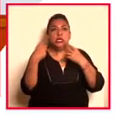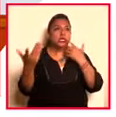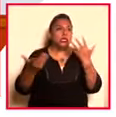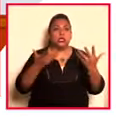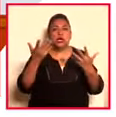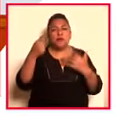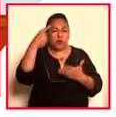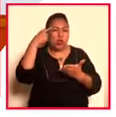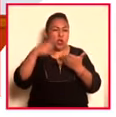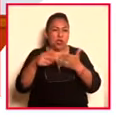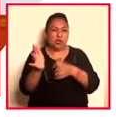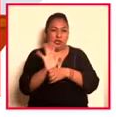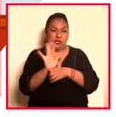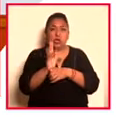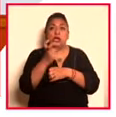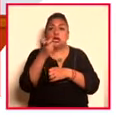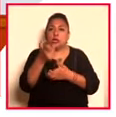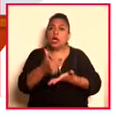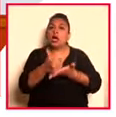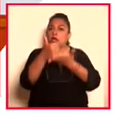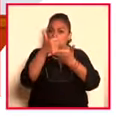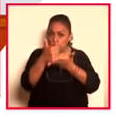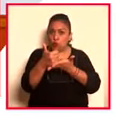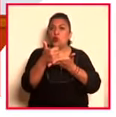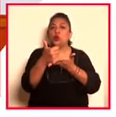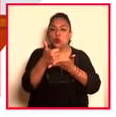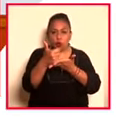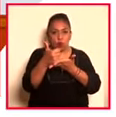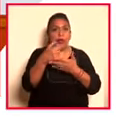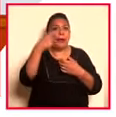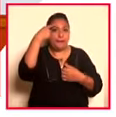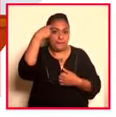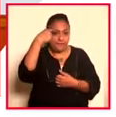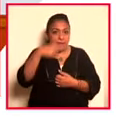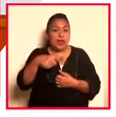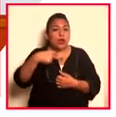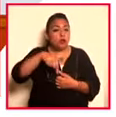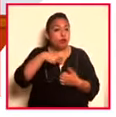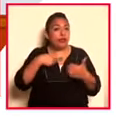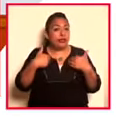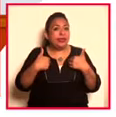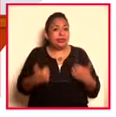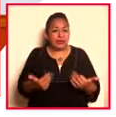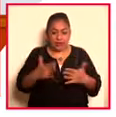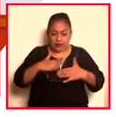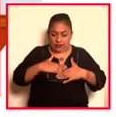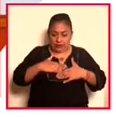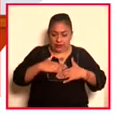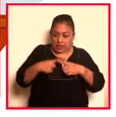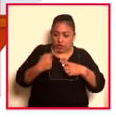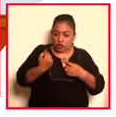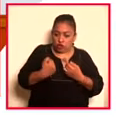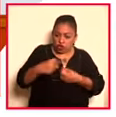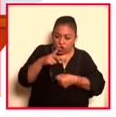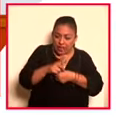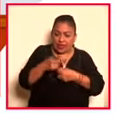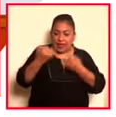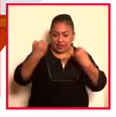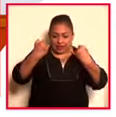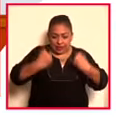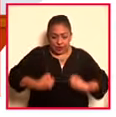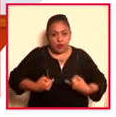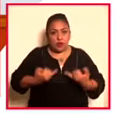cine es un gran vehículo para que entendamos quiénes somos como sociedad y como individuos, como